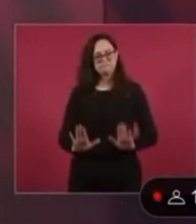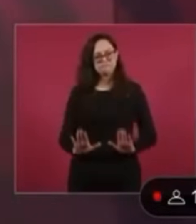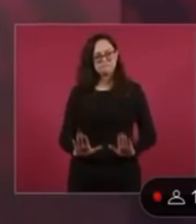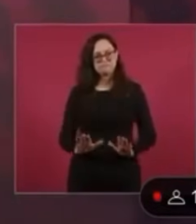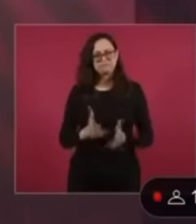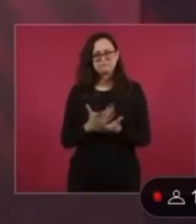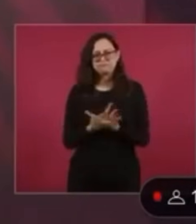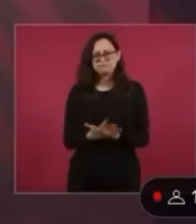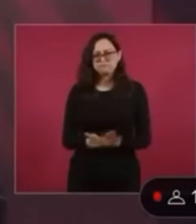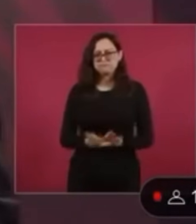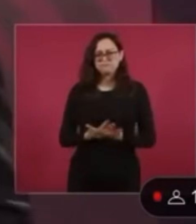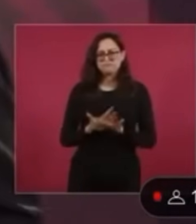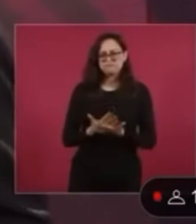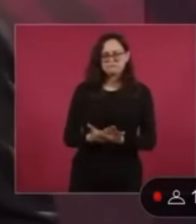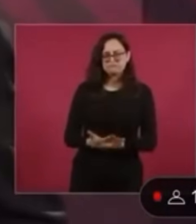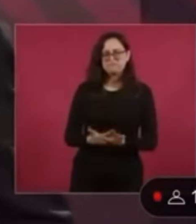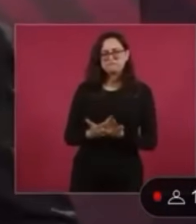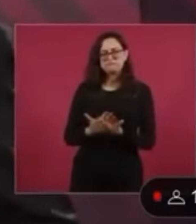para no